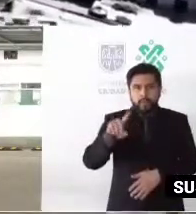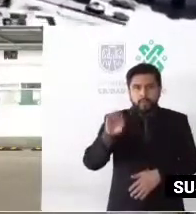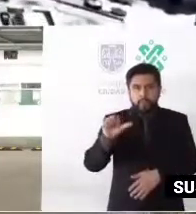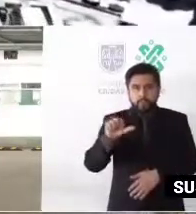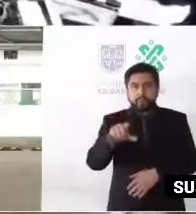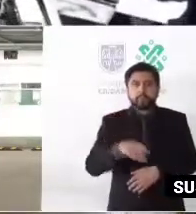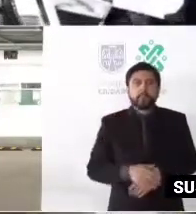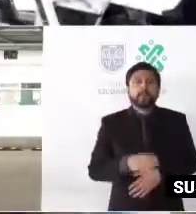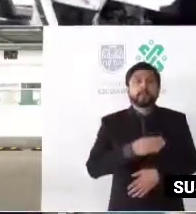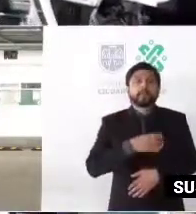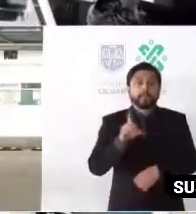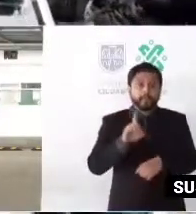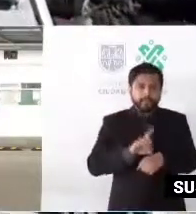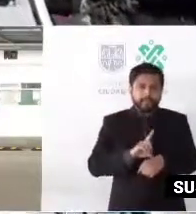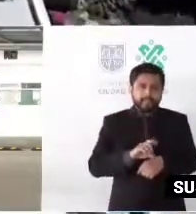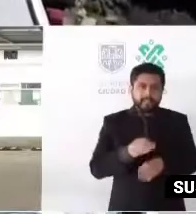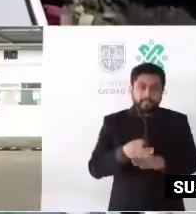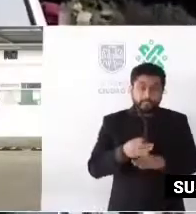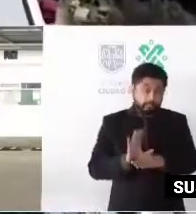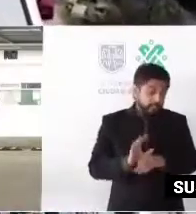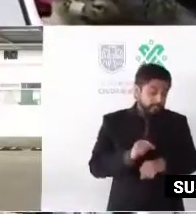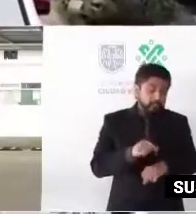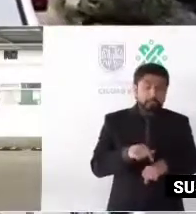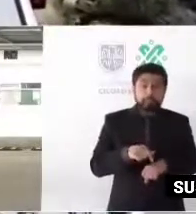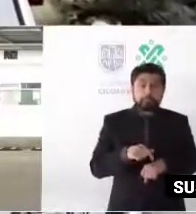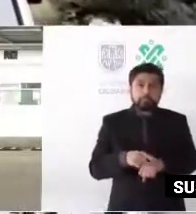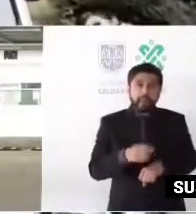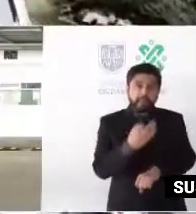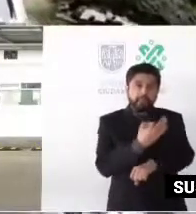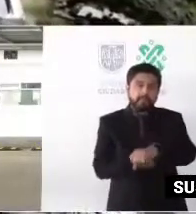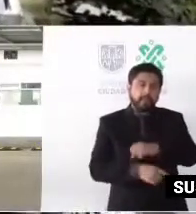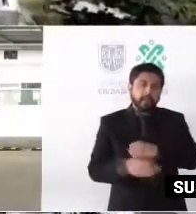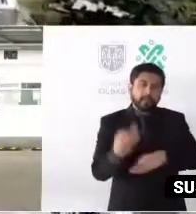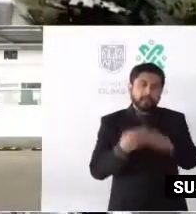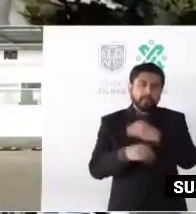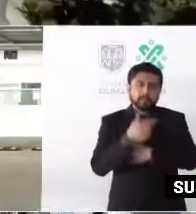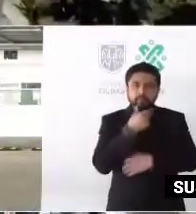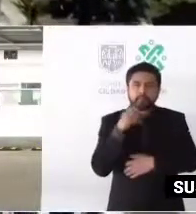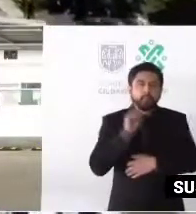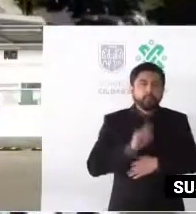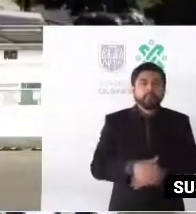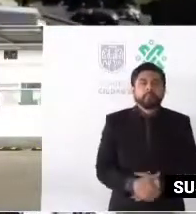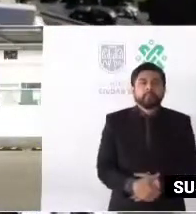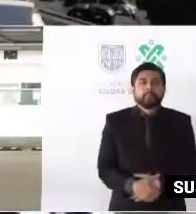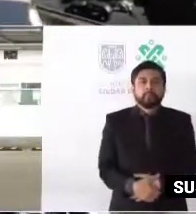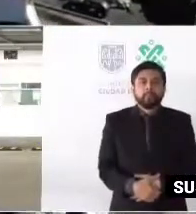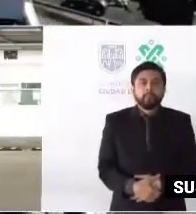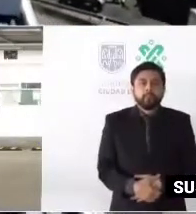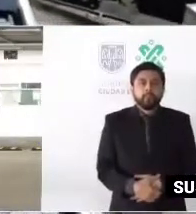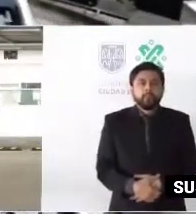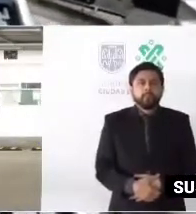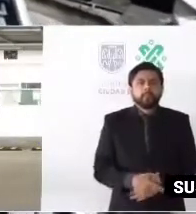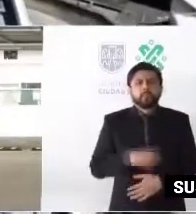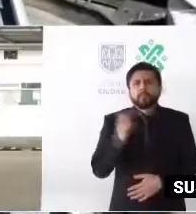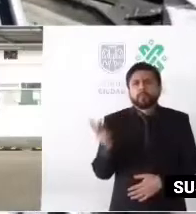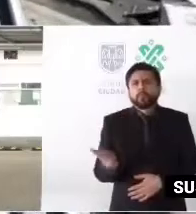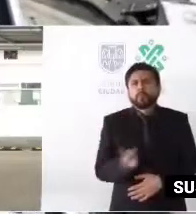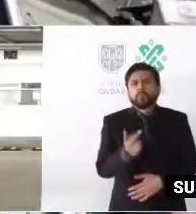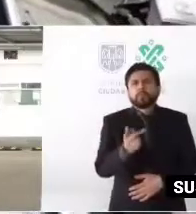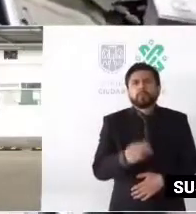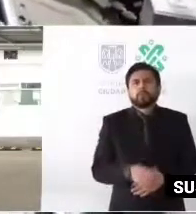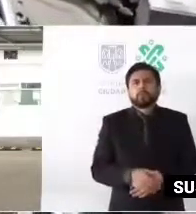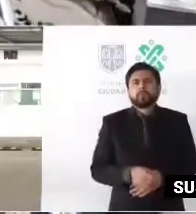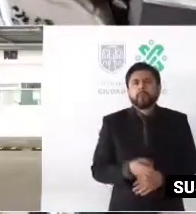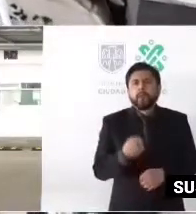Buenos días, doctora, tardes ya, doctora, buenos días, buenas tardes a todos los presentes. Doctora, primero quisiera preguntarle sobre el